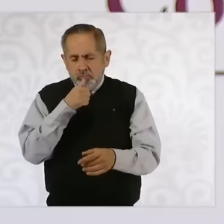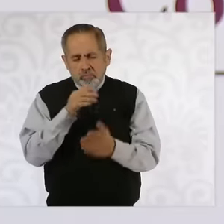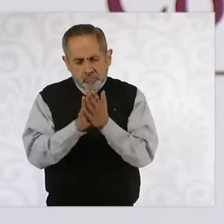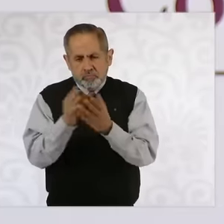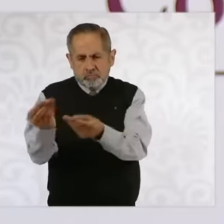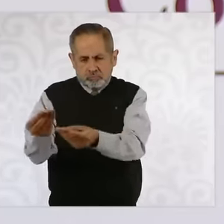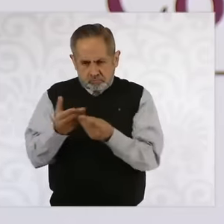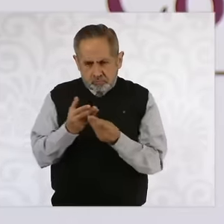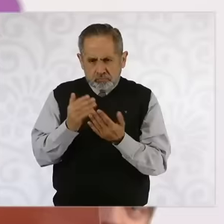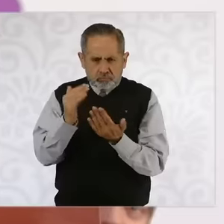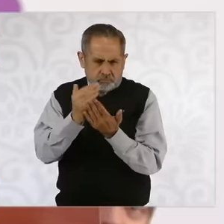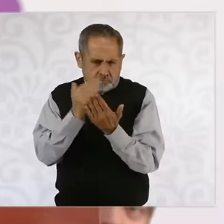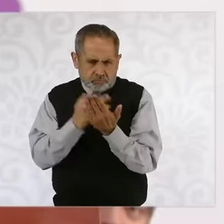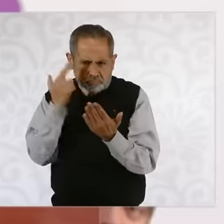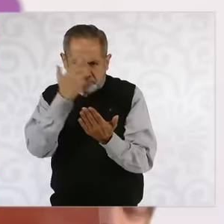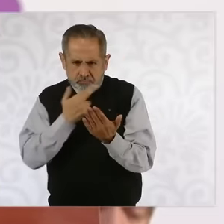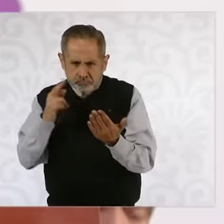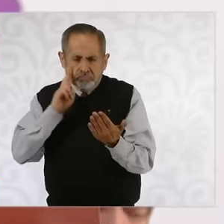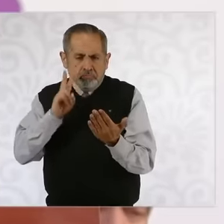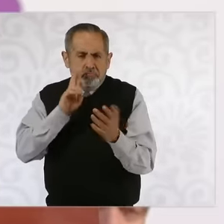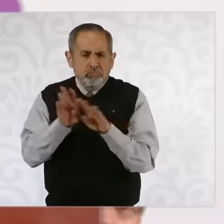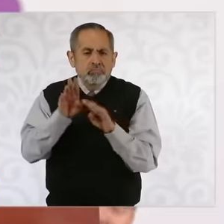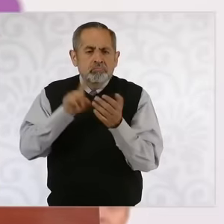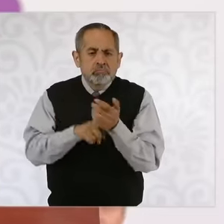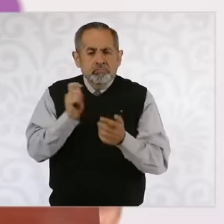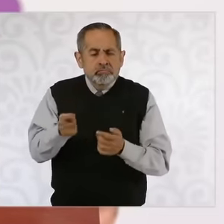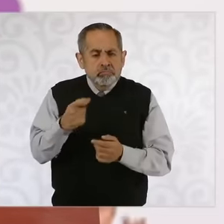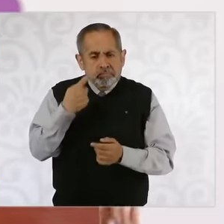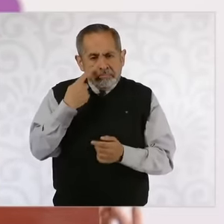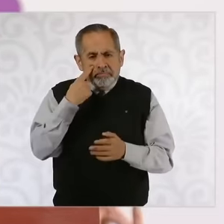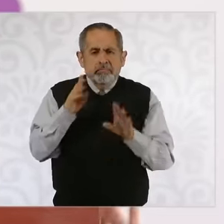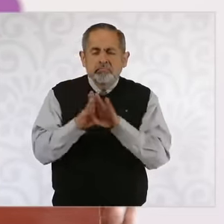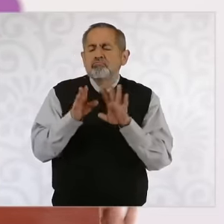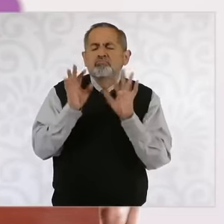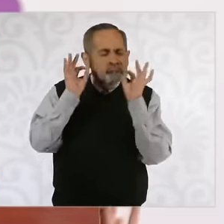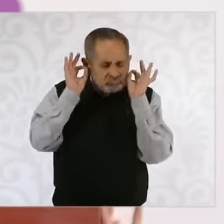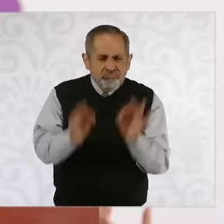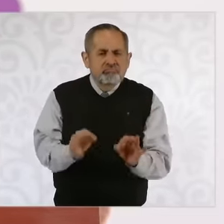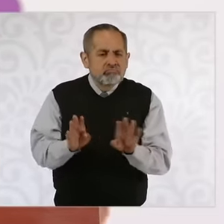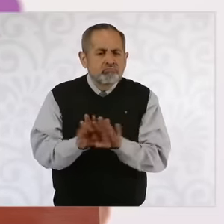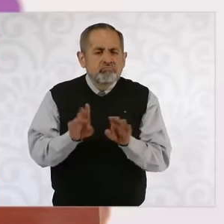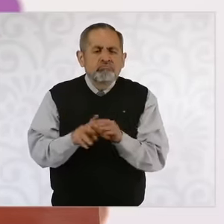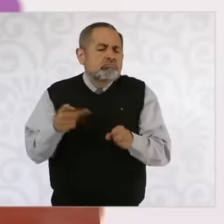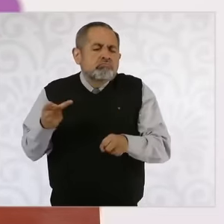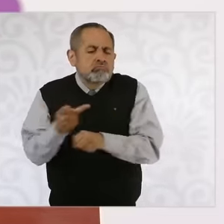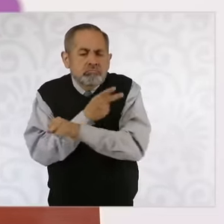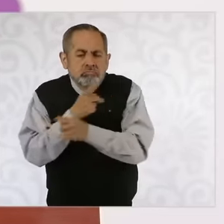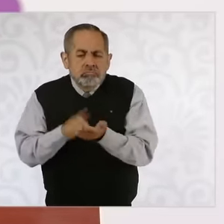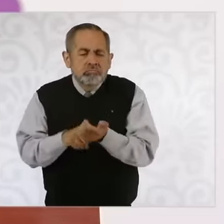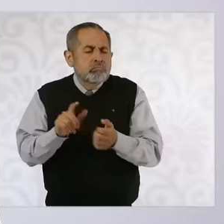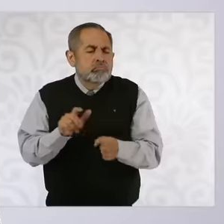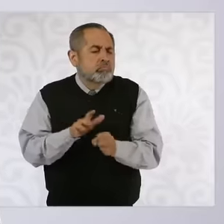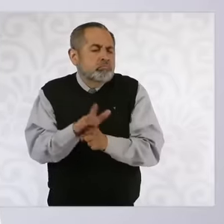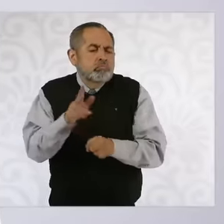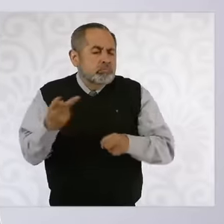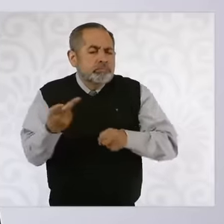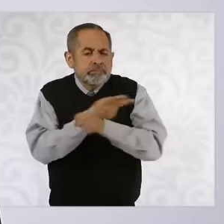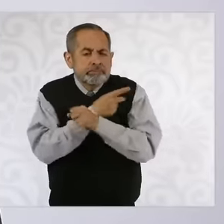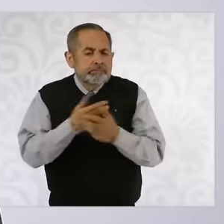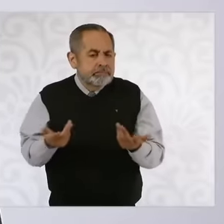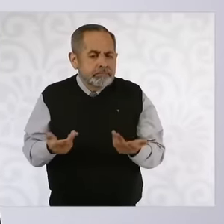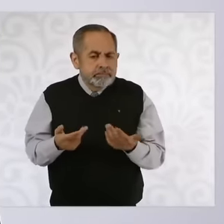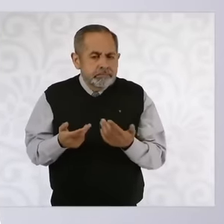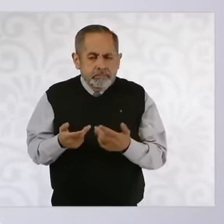caso y claro, podemos revisar el caso para ver efectivamente qué es los aspectos que